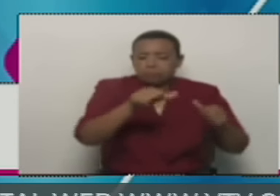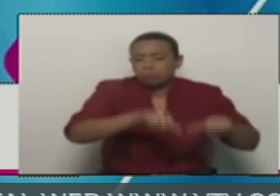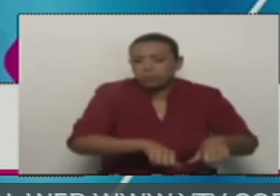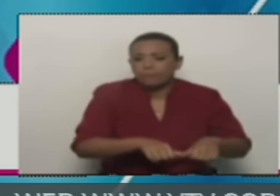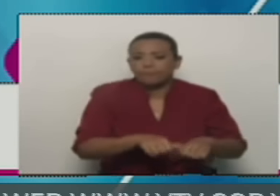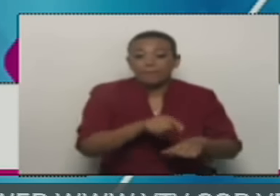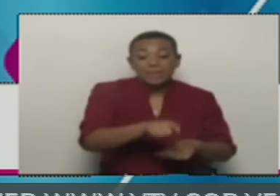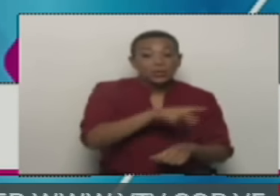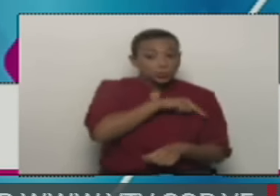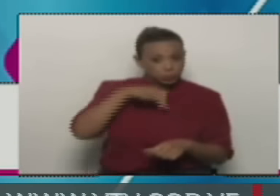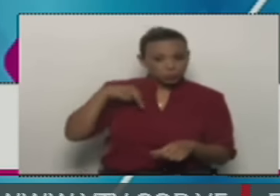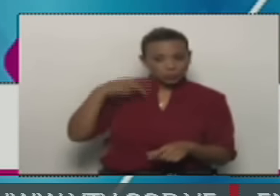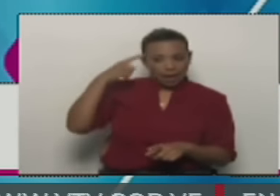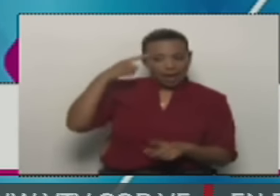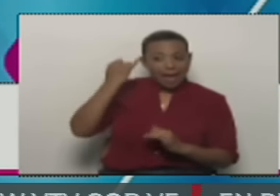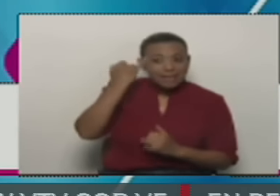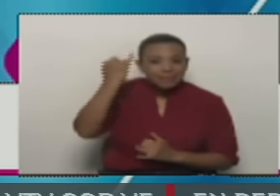nosotros estamos